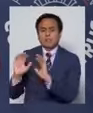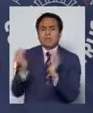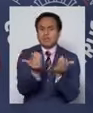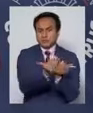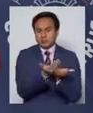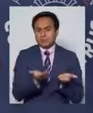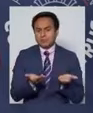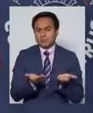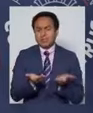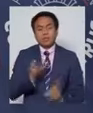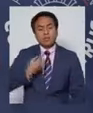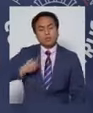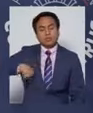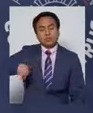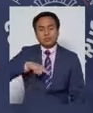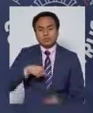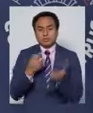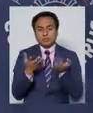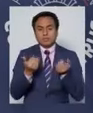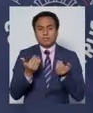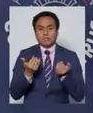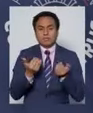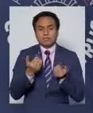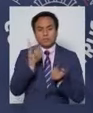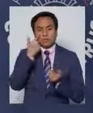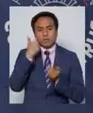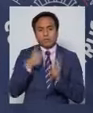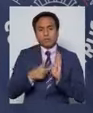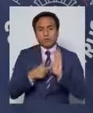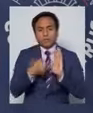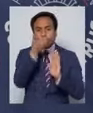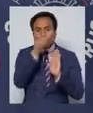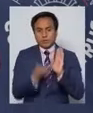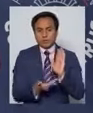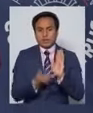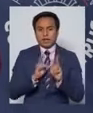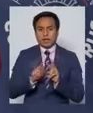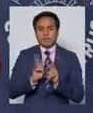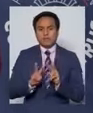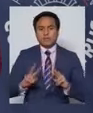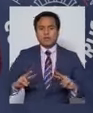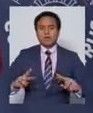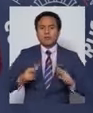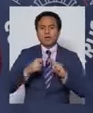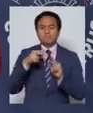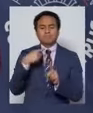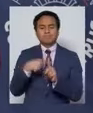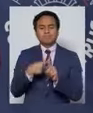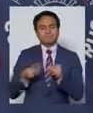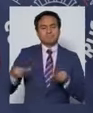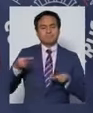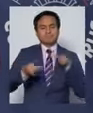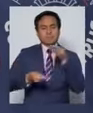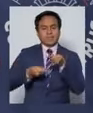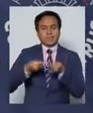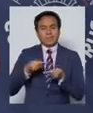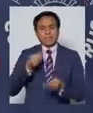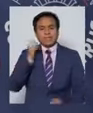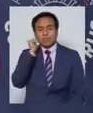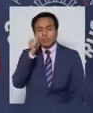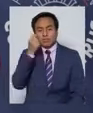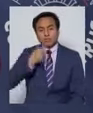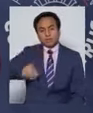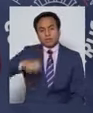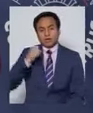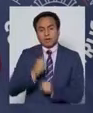tanto, lo que nosotros necesitamos es que estas propuestas se hagan de forma constructiva. Nosotros estamos trabajando